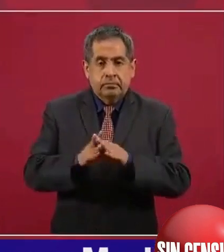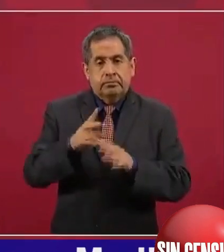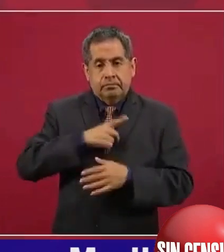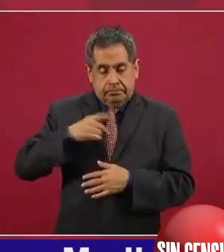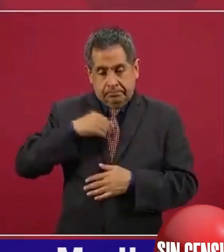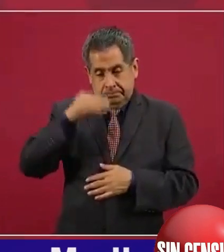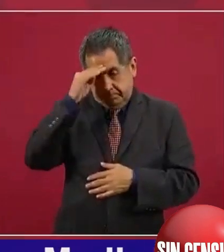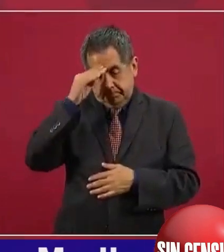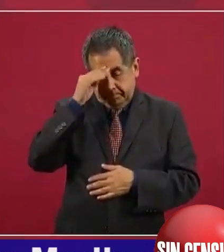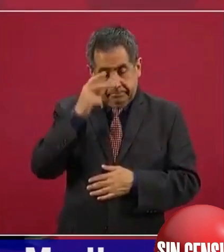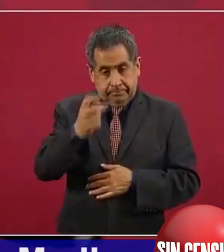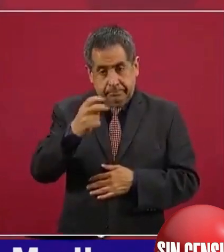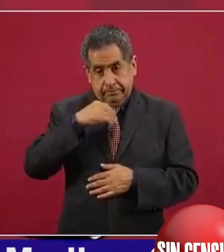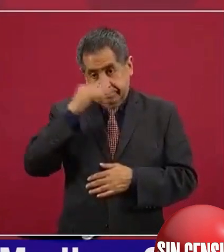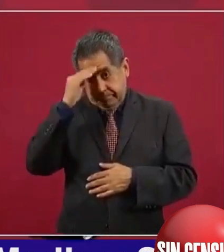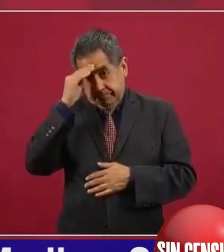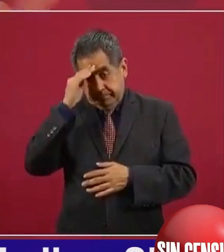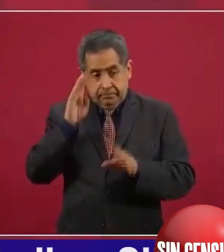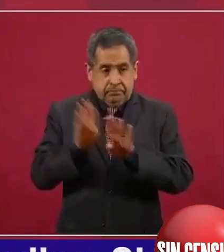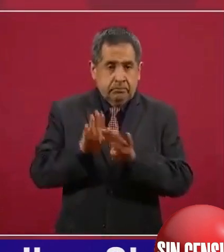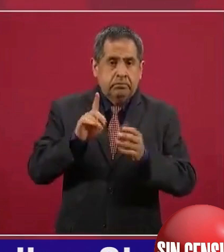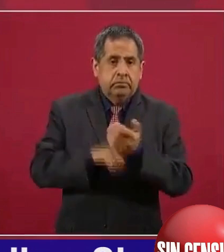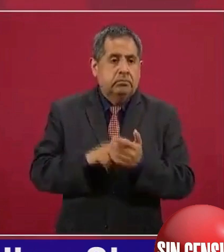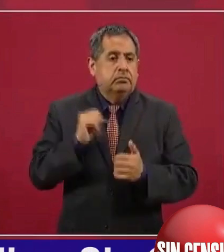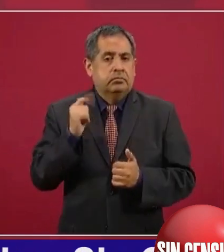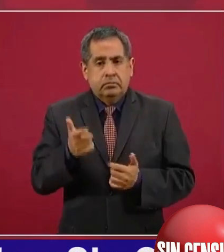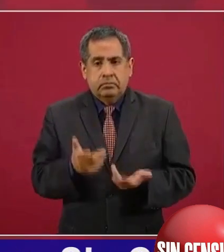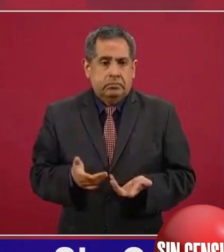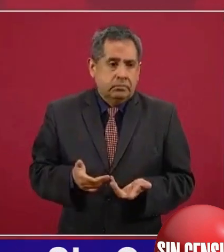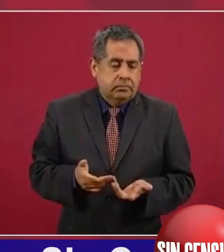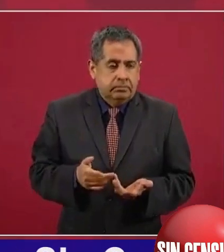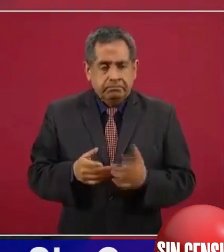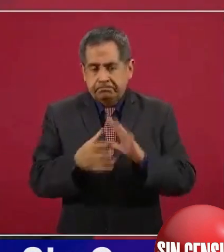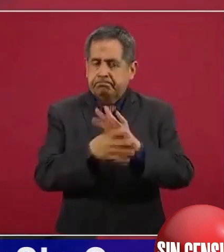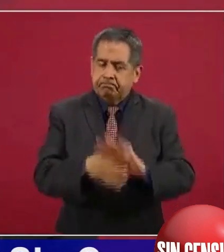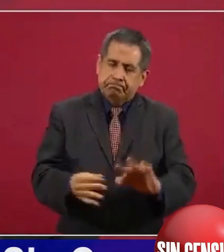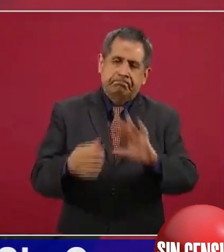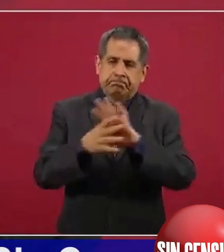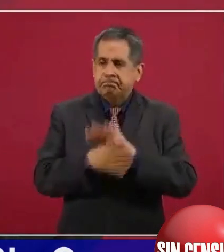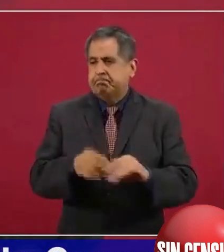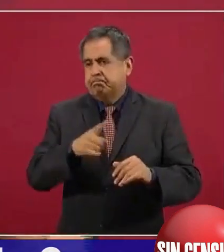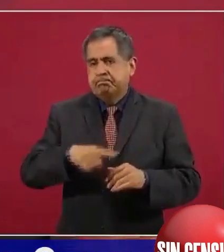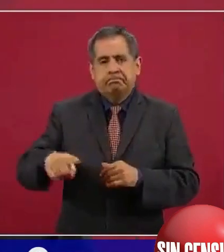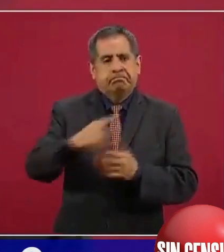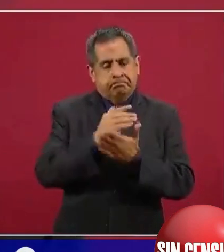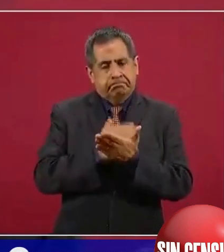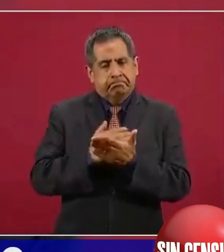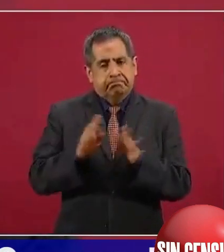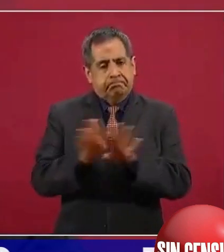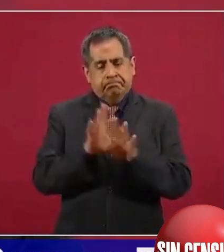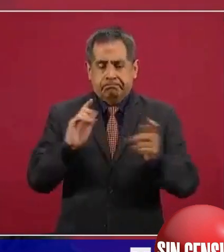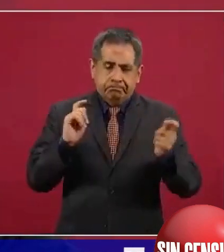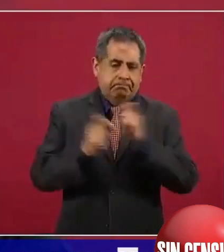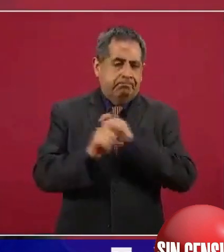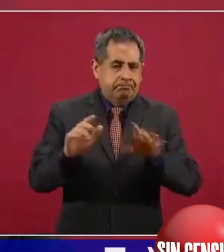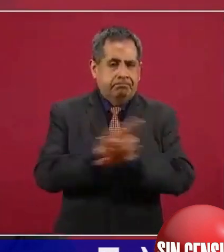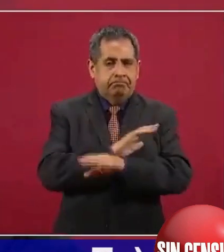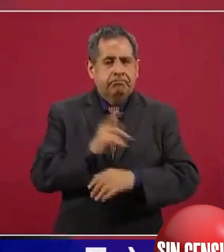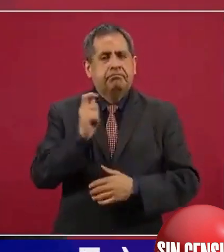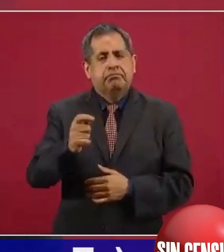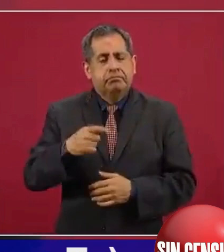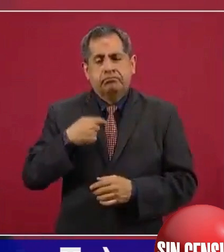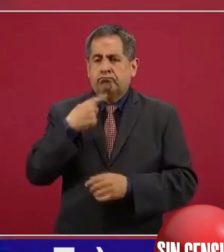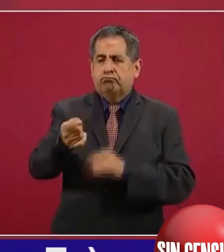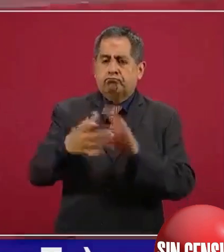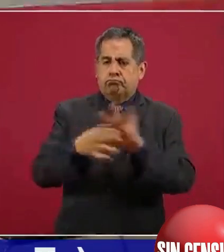considerar eso para lograr, por los mecanismos de persuasión, pues cambiar esa situación. Y aquí aprovecho para